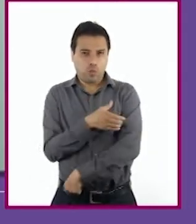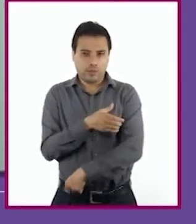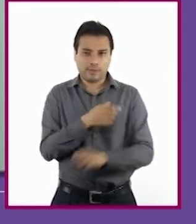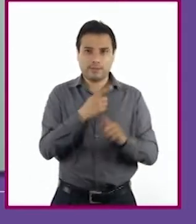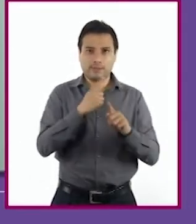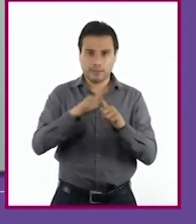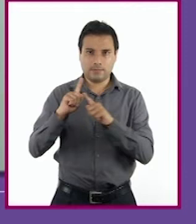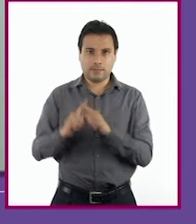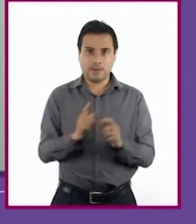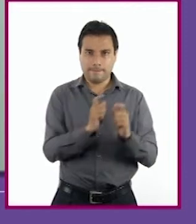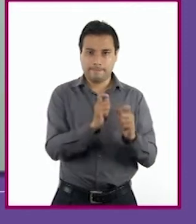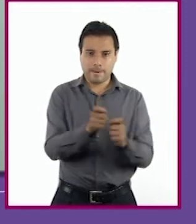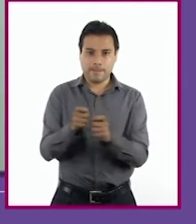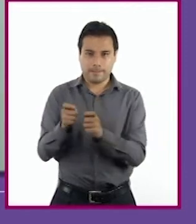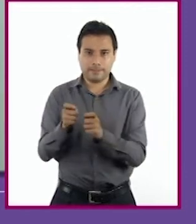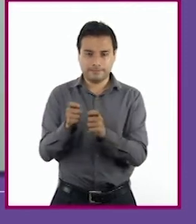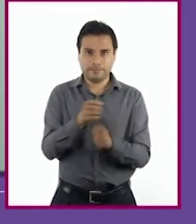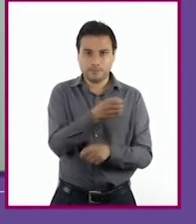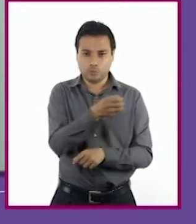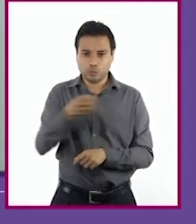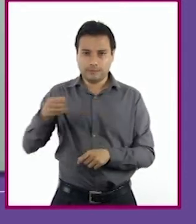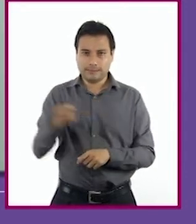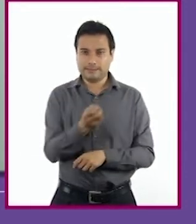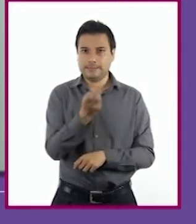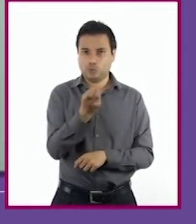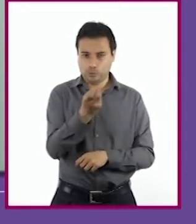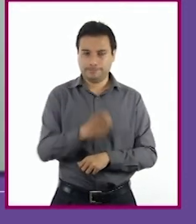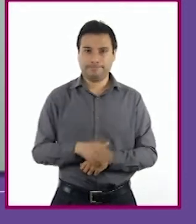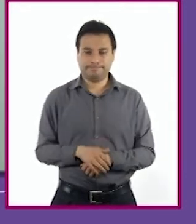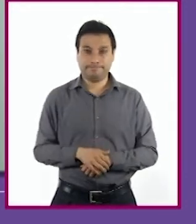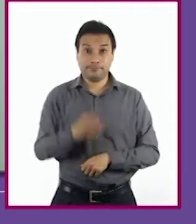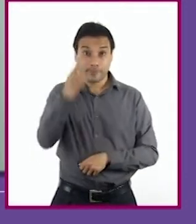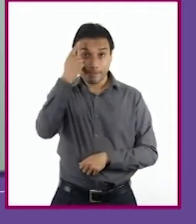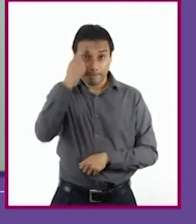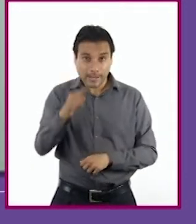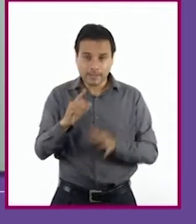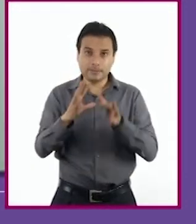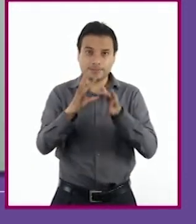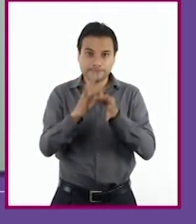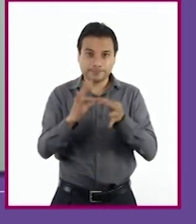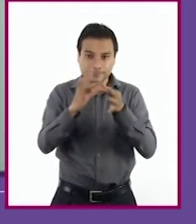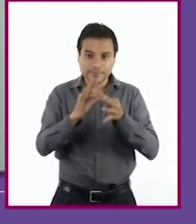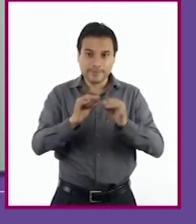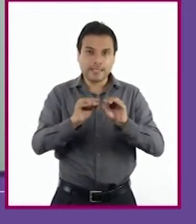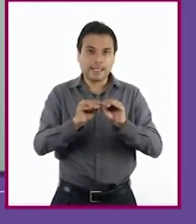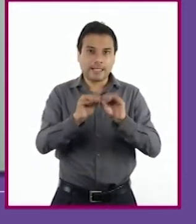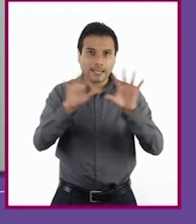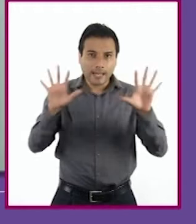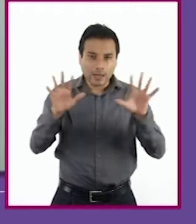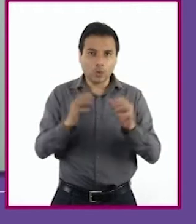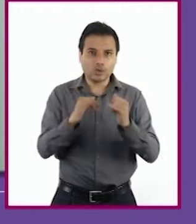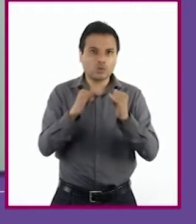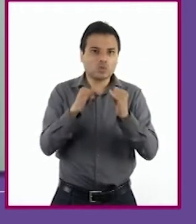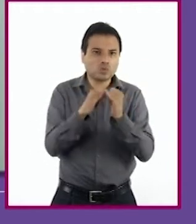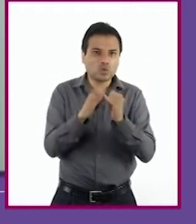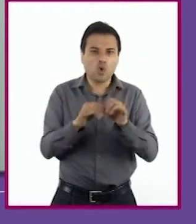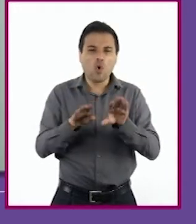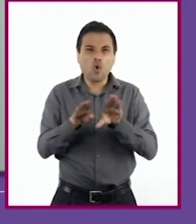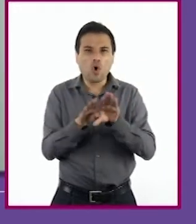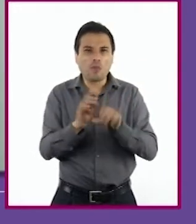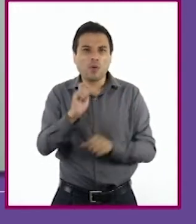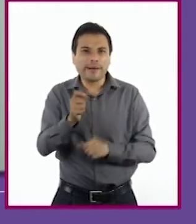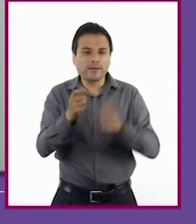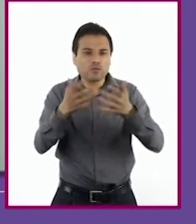relación con los poderes que lo conforman y clarificar las funciones y las instituciones que participan en el modelo.